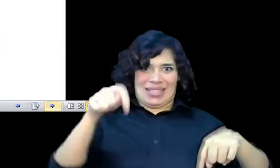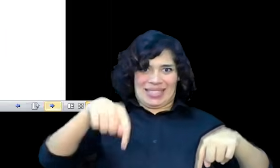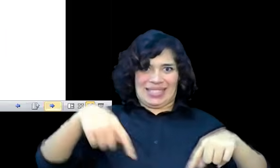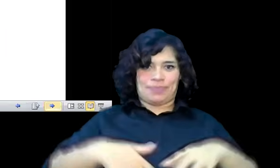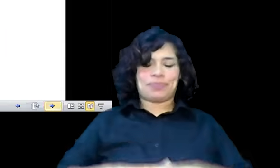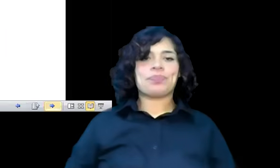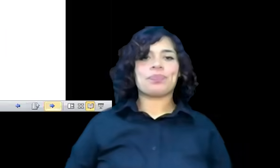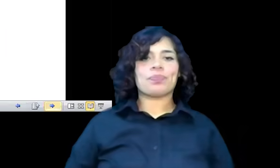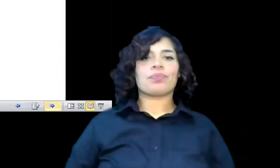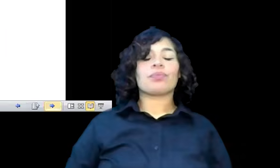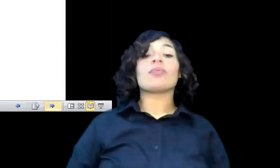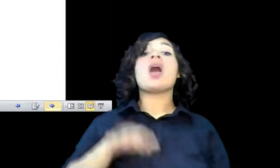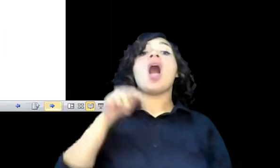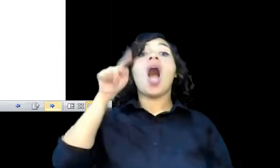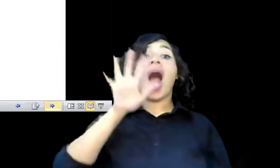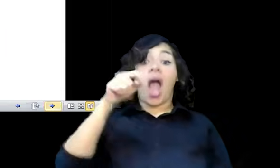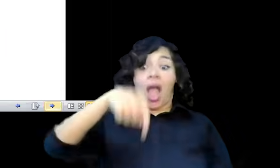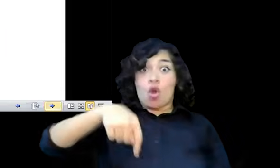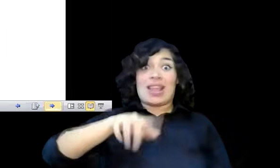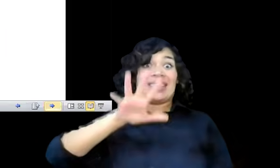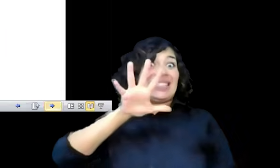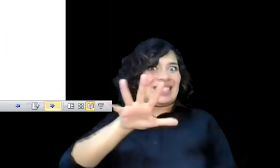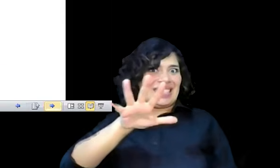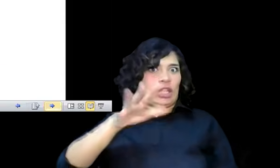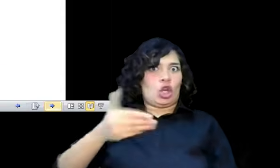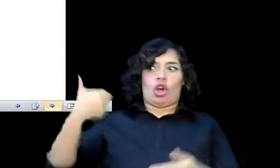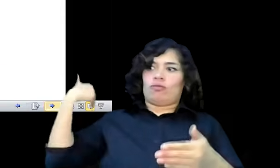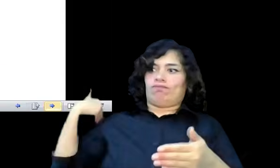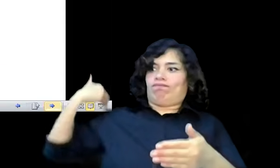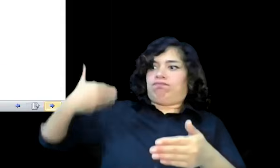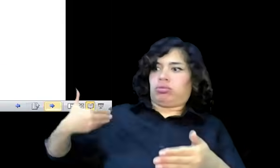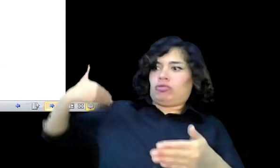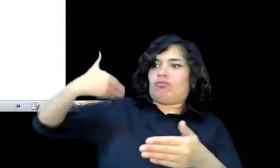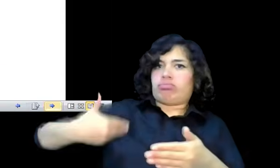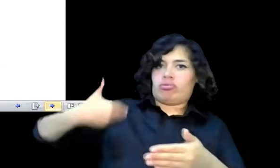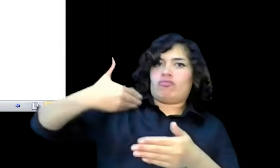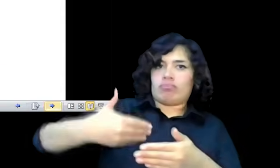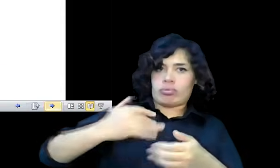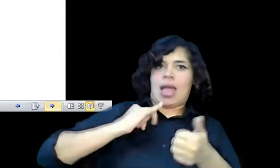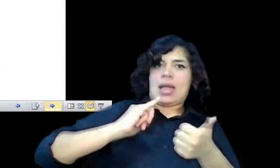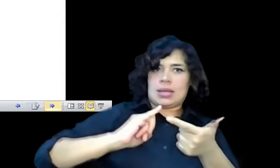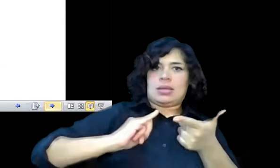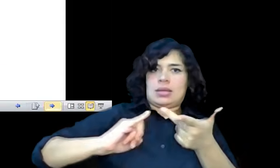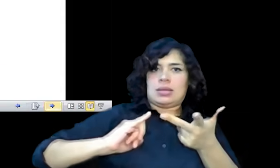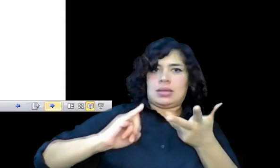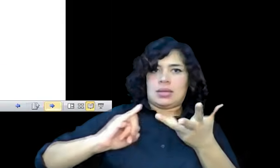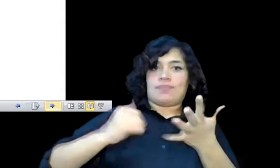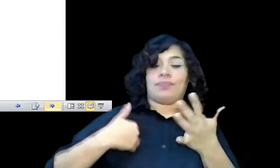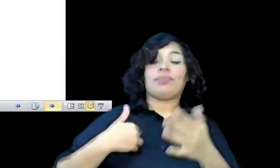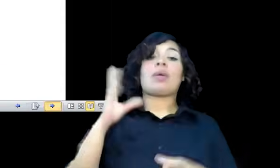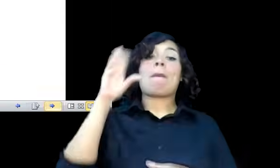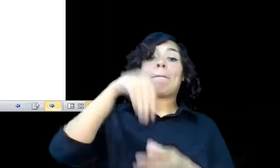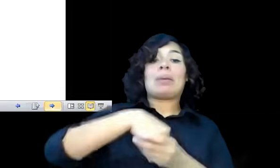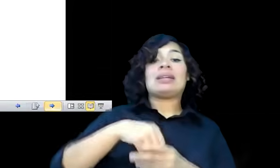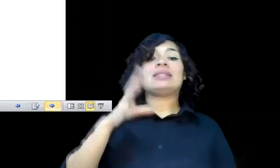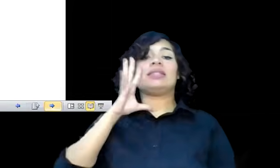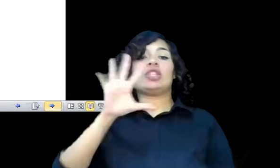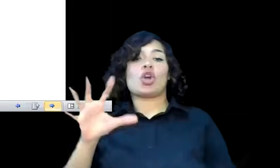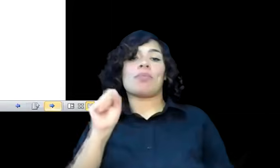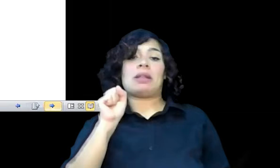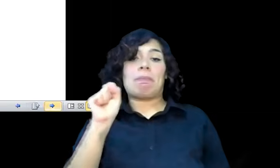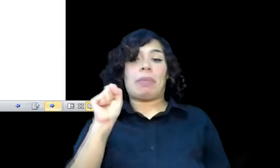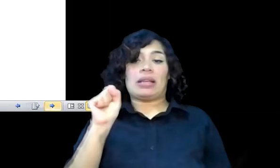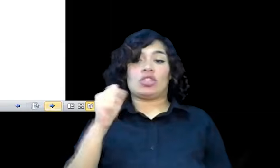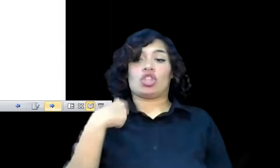siempre, hasta ahora tenemos 5 anticipos, se van a ingresar si y solo si superan los 5.000 pesos cada